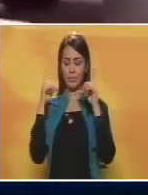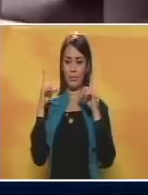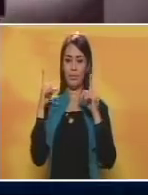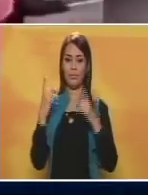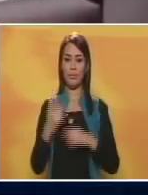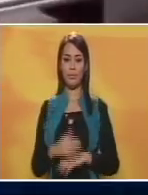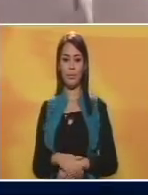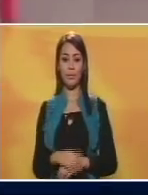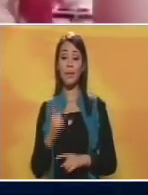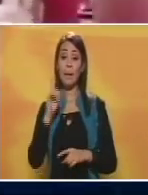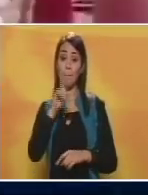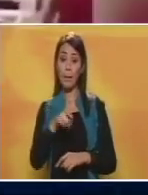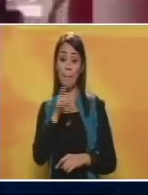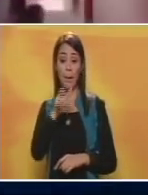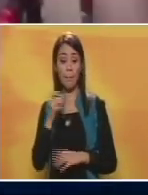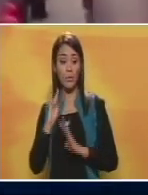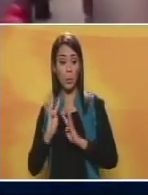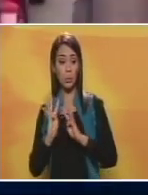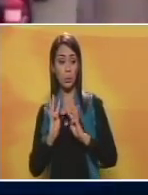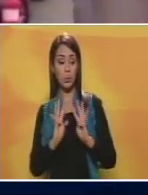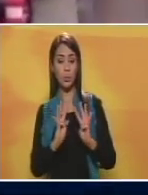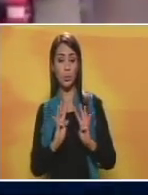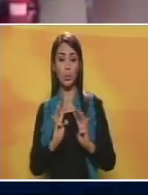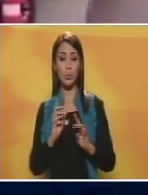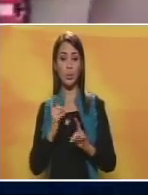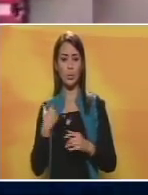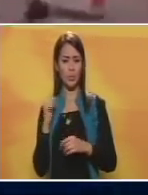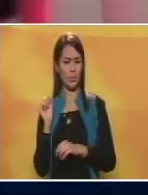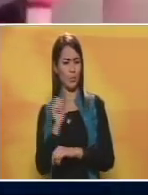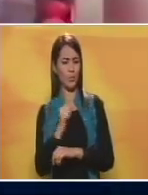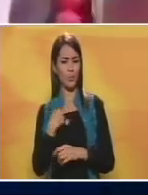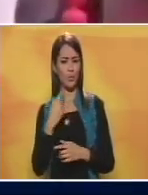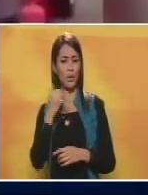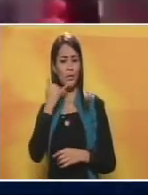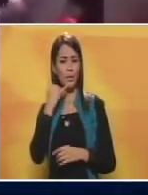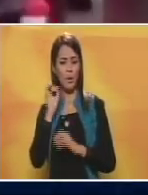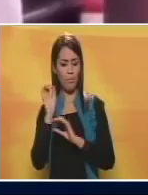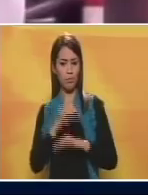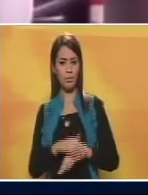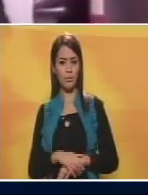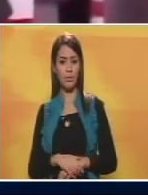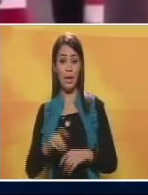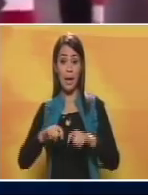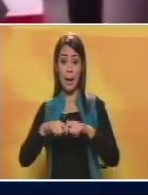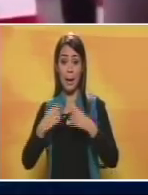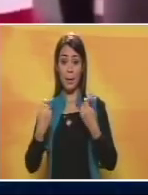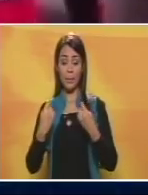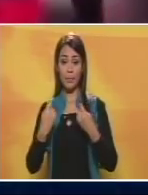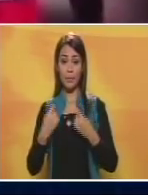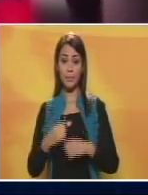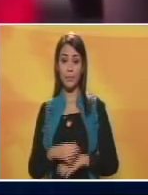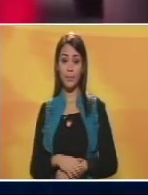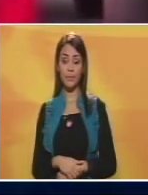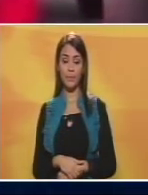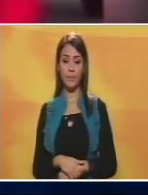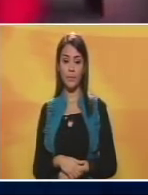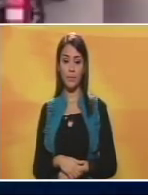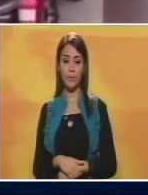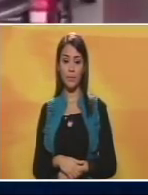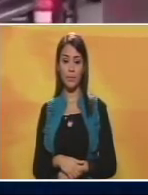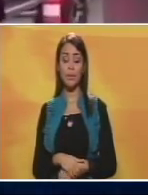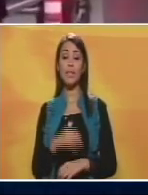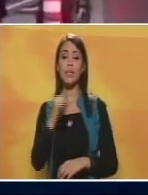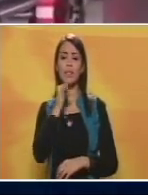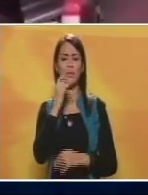y los espectadores del momento, el artista le tiró bruscamente su celular al piso y le rompió parte de la pantalla. El joven relató